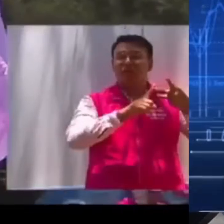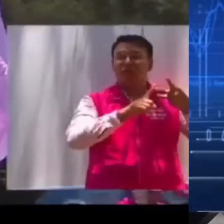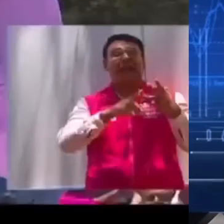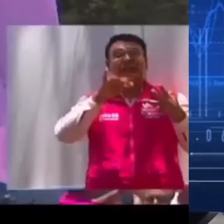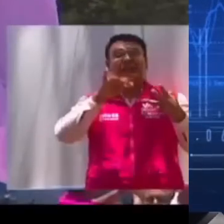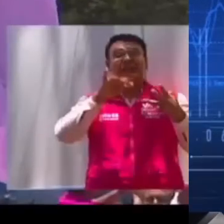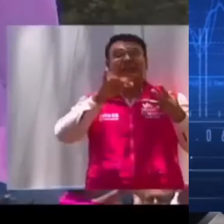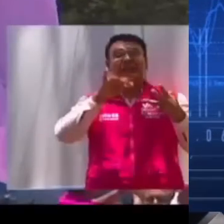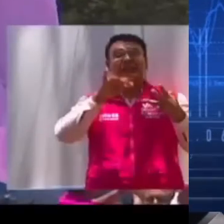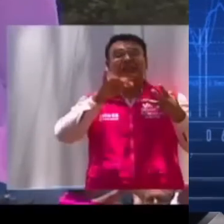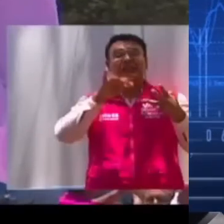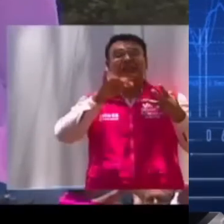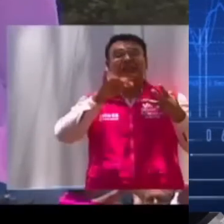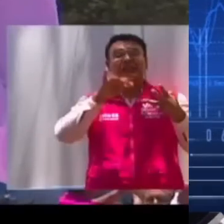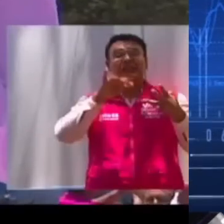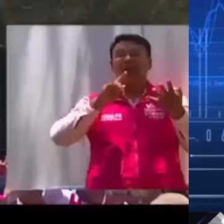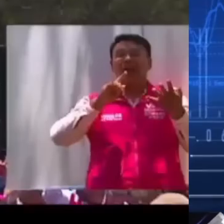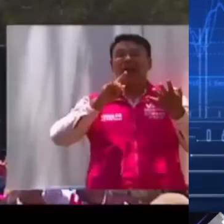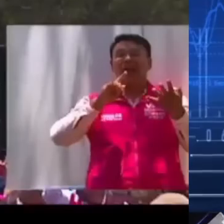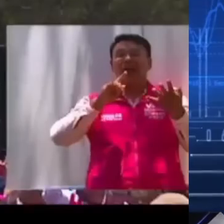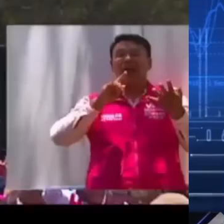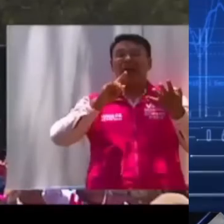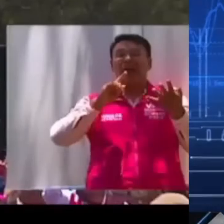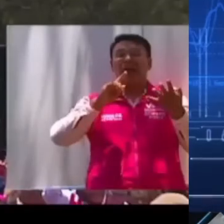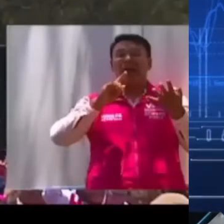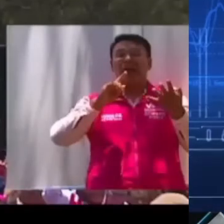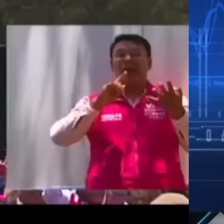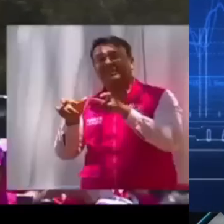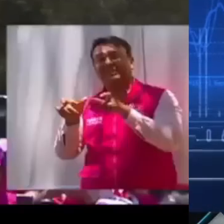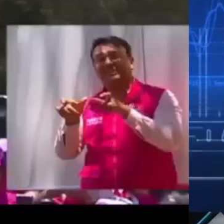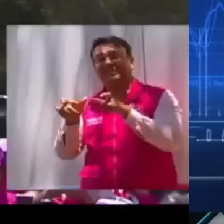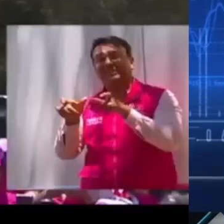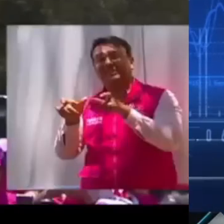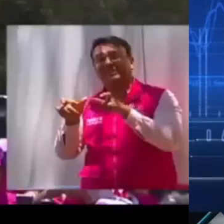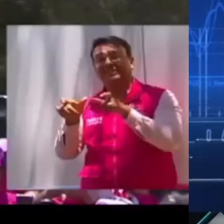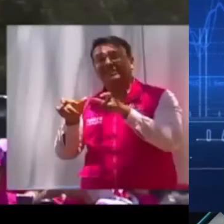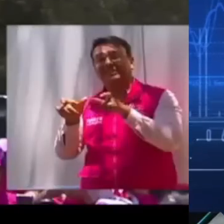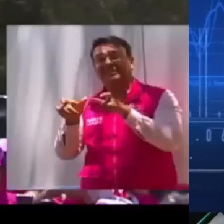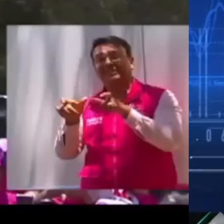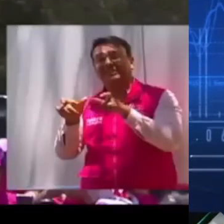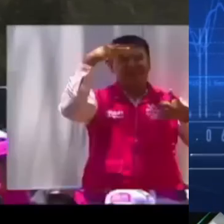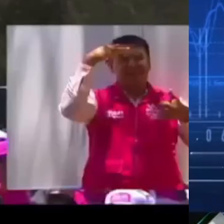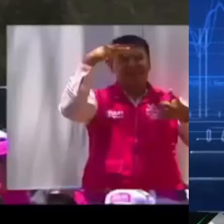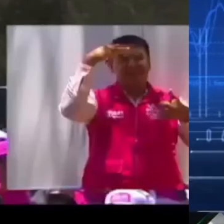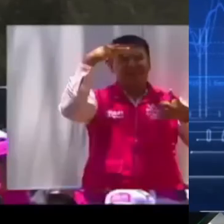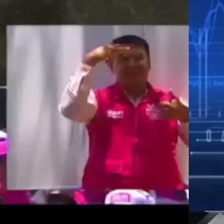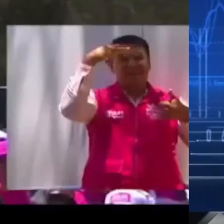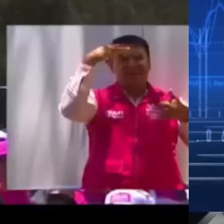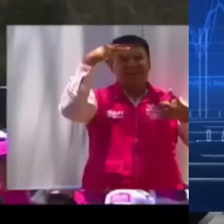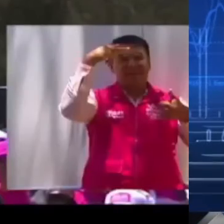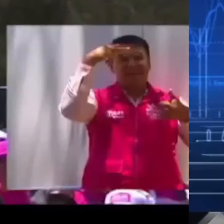México a la sociedad civil México a México y a Unidos por México